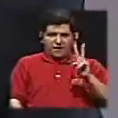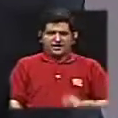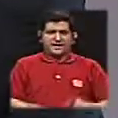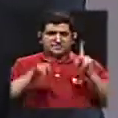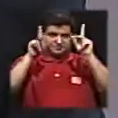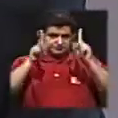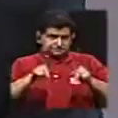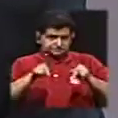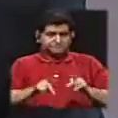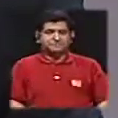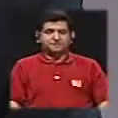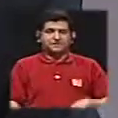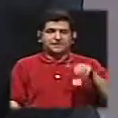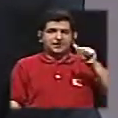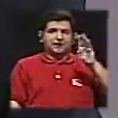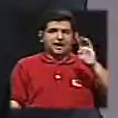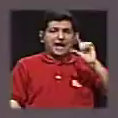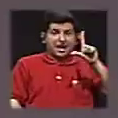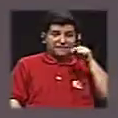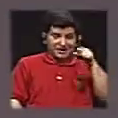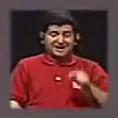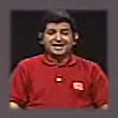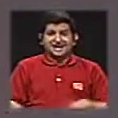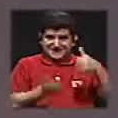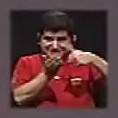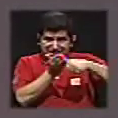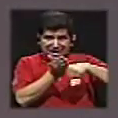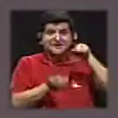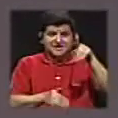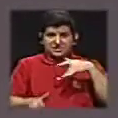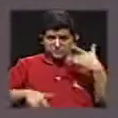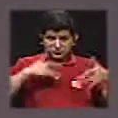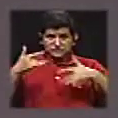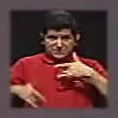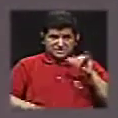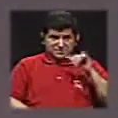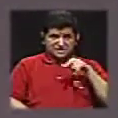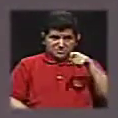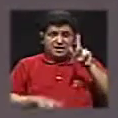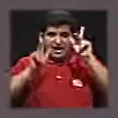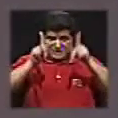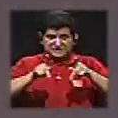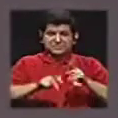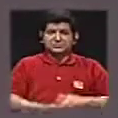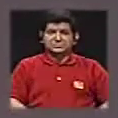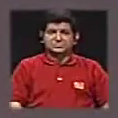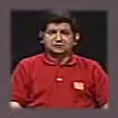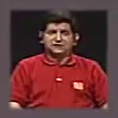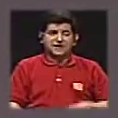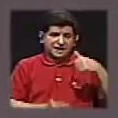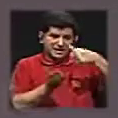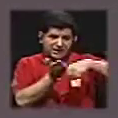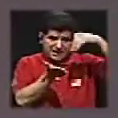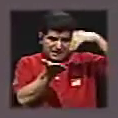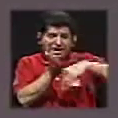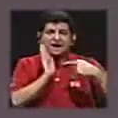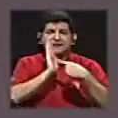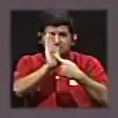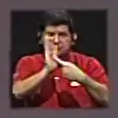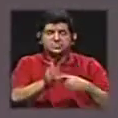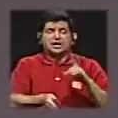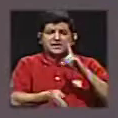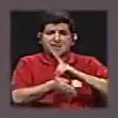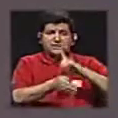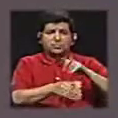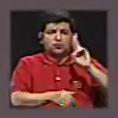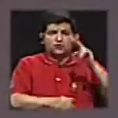eran los Abeles de esa carta? ¿Usted se da por aludido como uno de los Abeles de la carta del